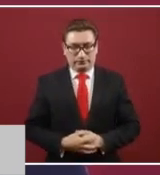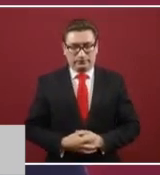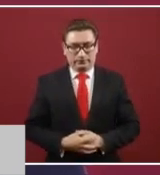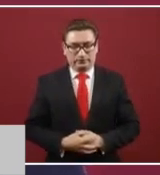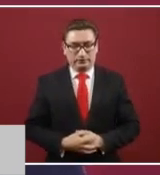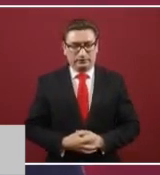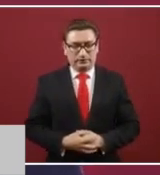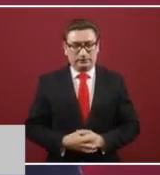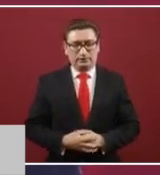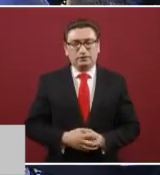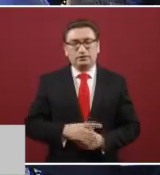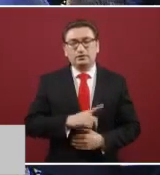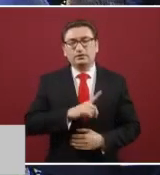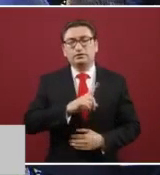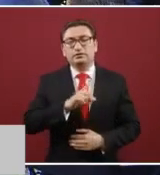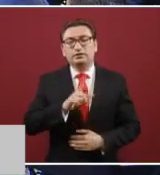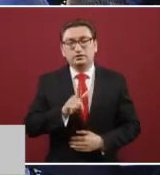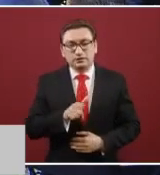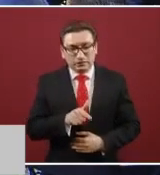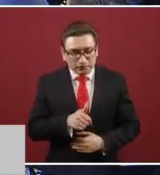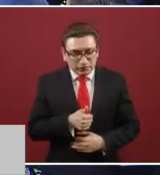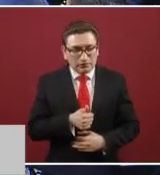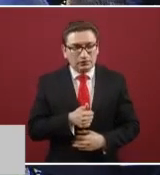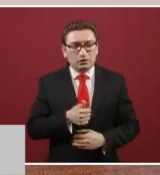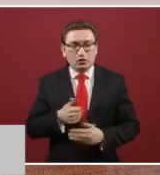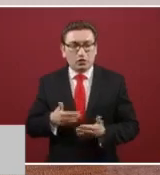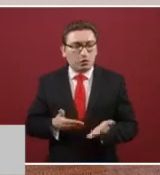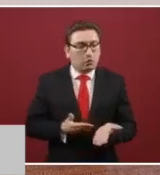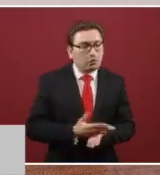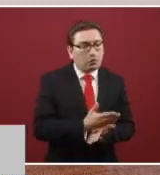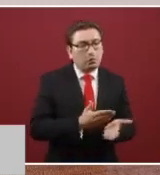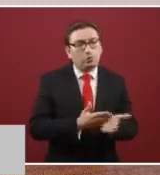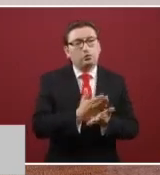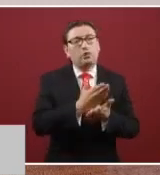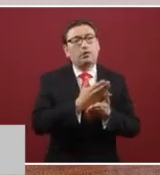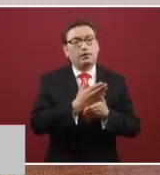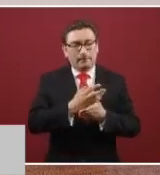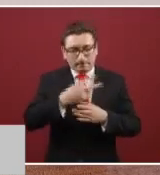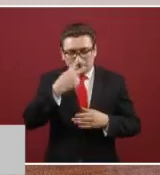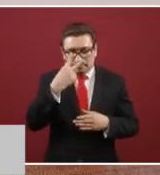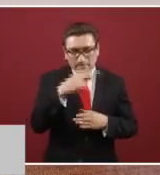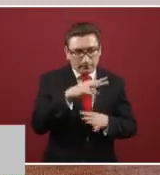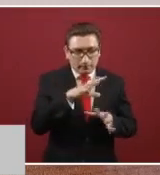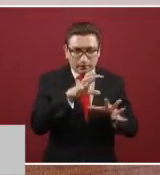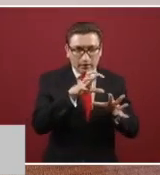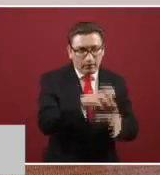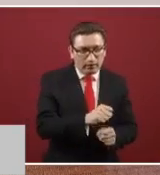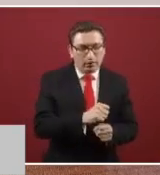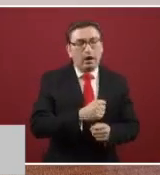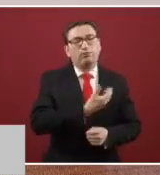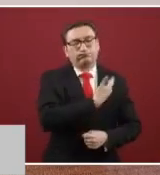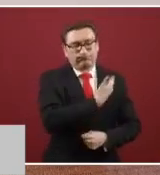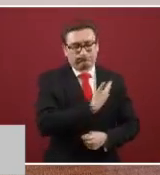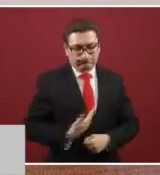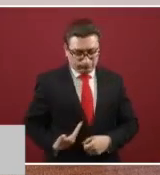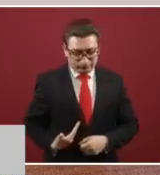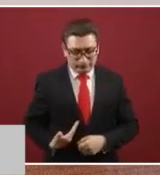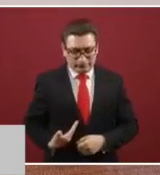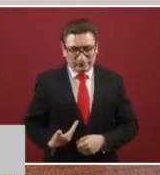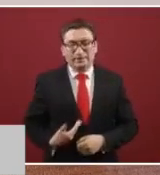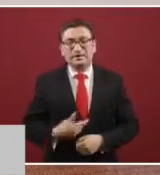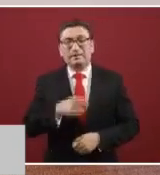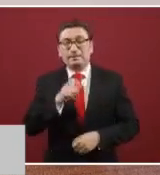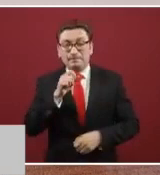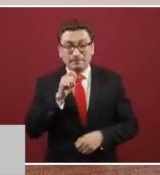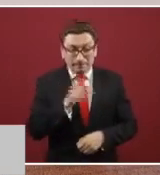jóvenes mexicanos ambiciosos las puertas de nuestras universidades y hacer el esfuerzo de educarlos en el modo de vida americano, en nuestros